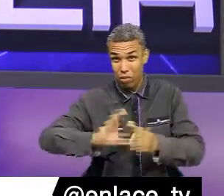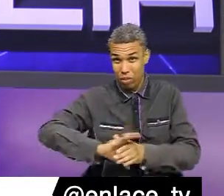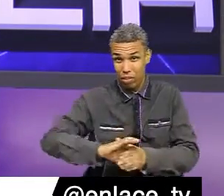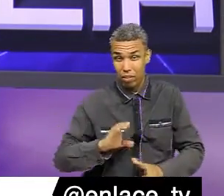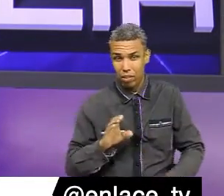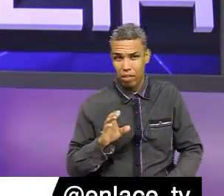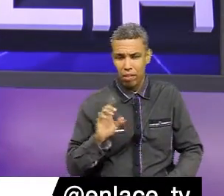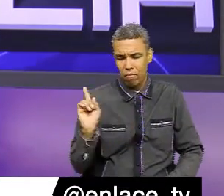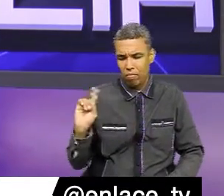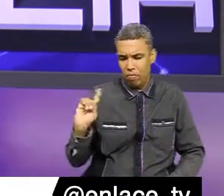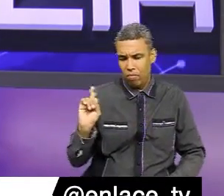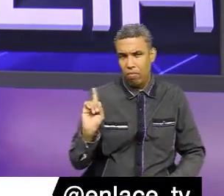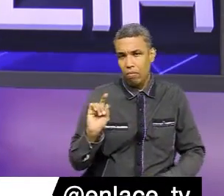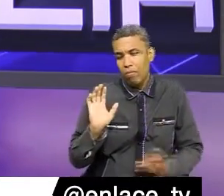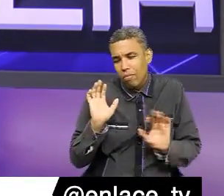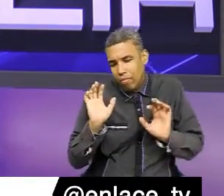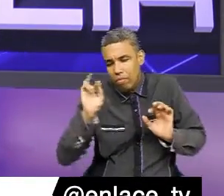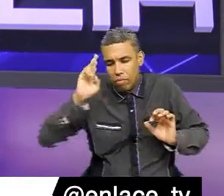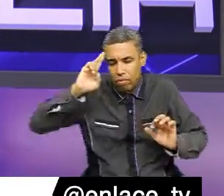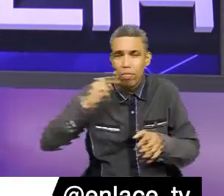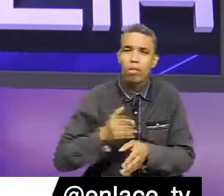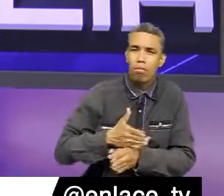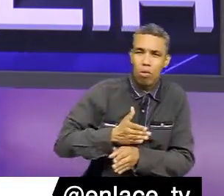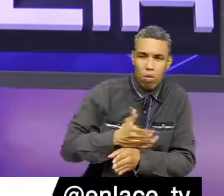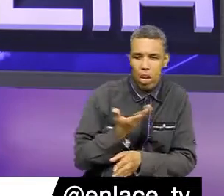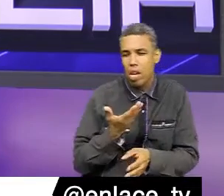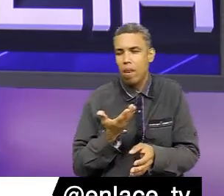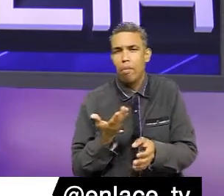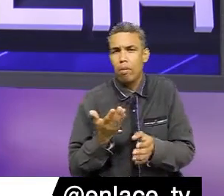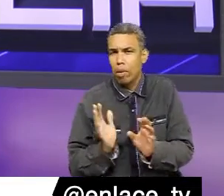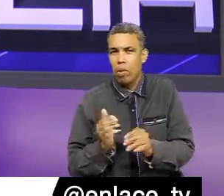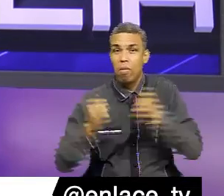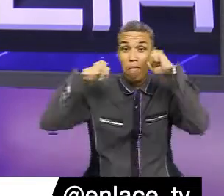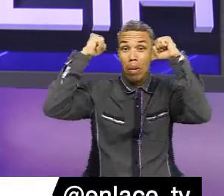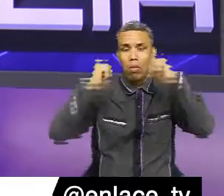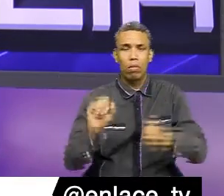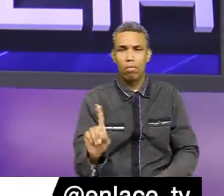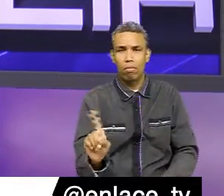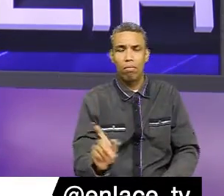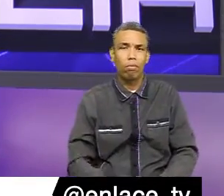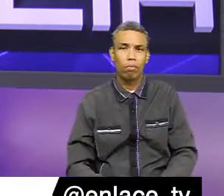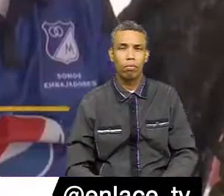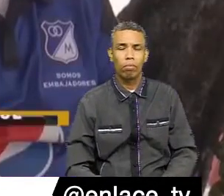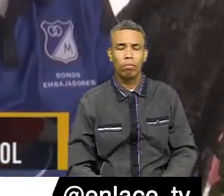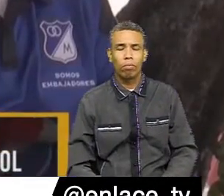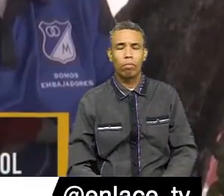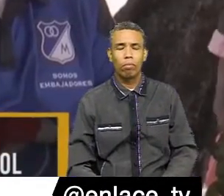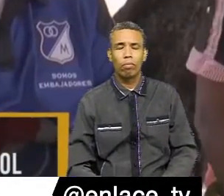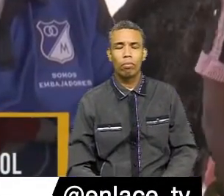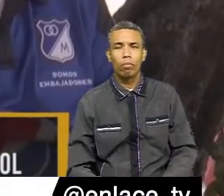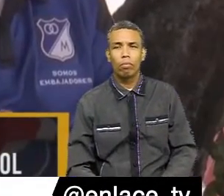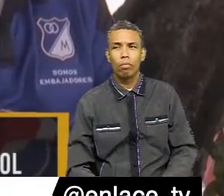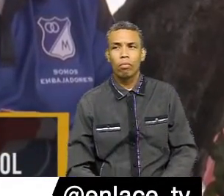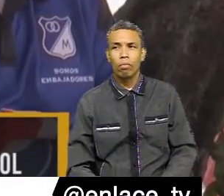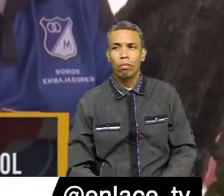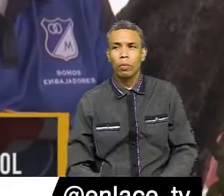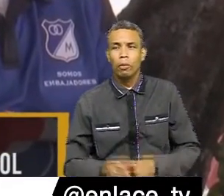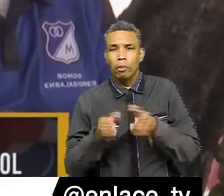que están pasando por una crisis, aseguran que están dispuestos a entregar propuestas al gobierno local. Los integrantes de las